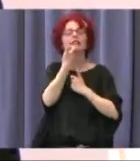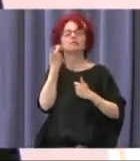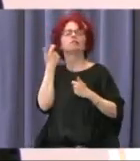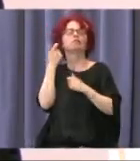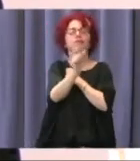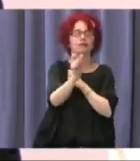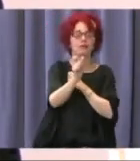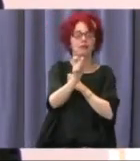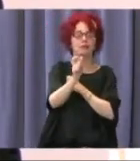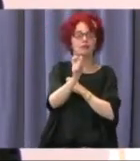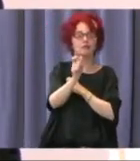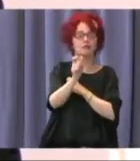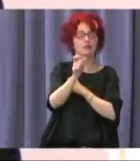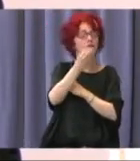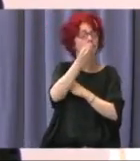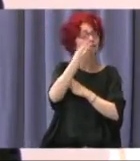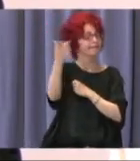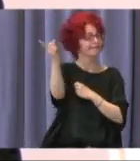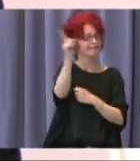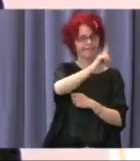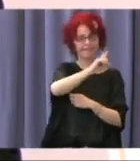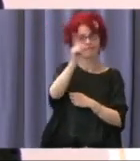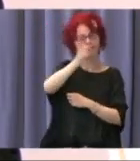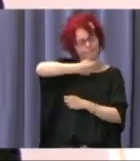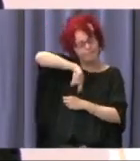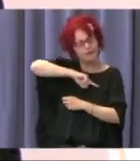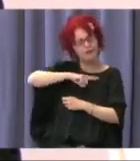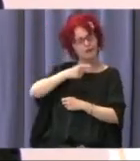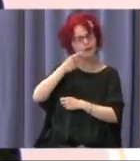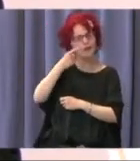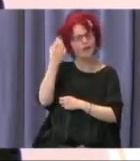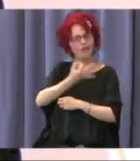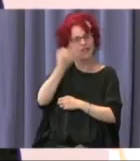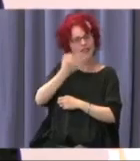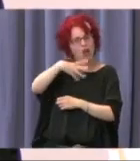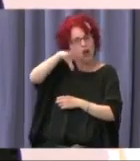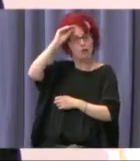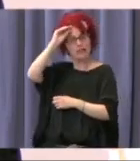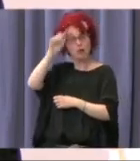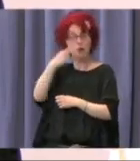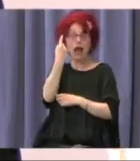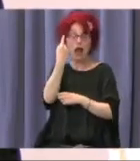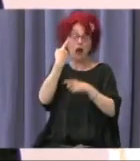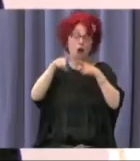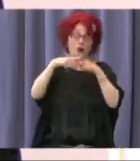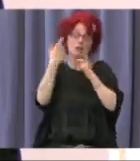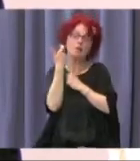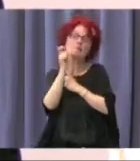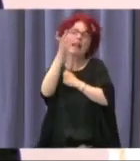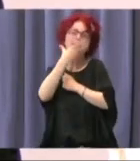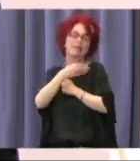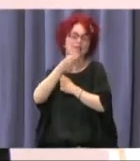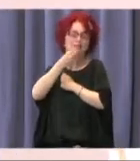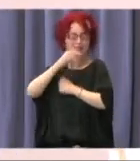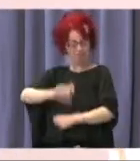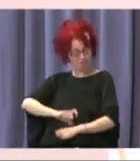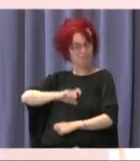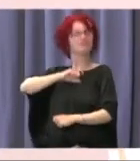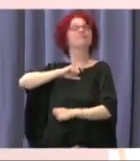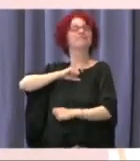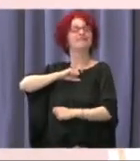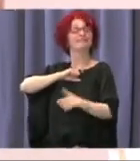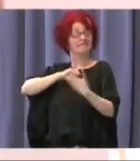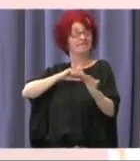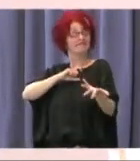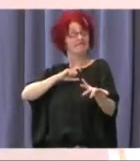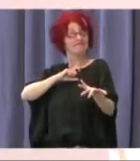flaco favor a las mujeres. Entonces, hay que entender que una cosa es un halago y no que las mujeres seamos muy desagradables y no nos guste, que